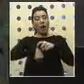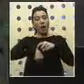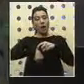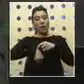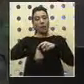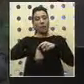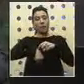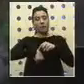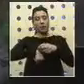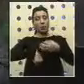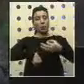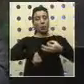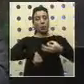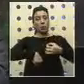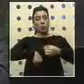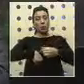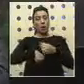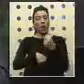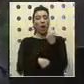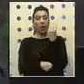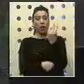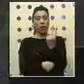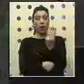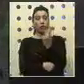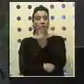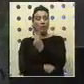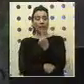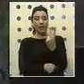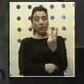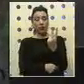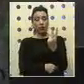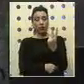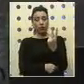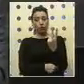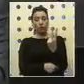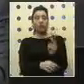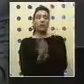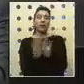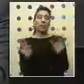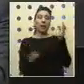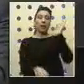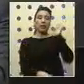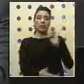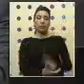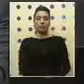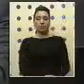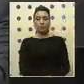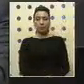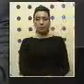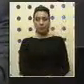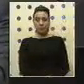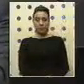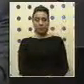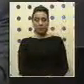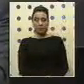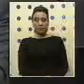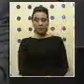exactamente las 14.22 minutos se levanta la sesión. Gracias.